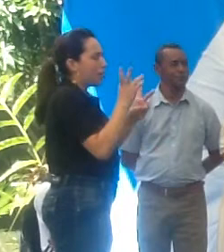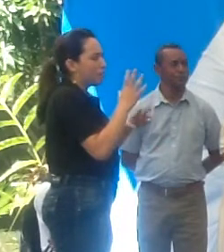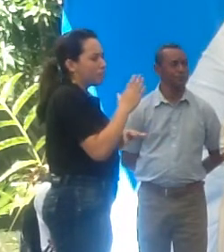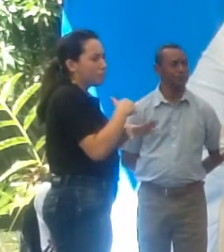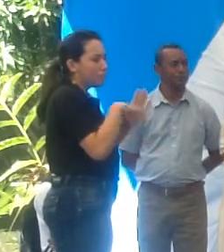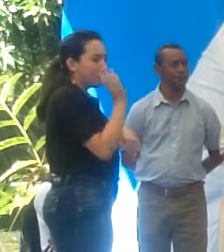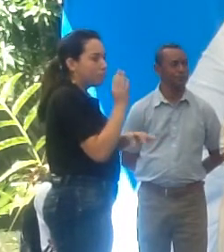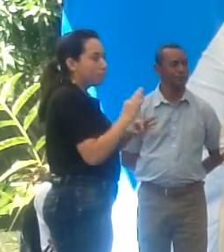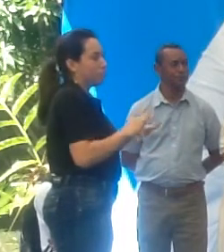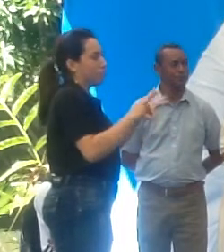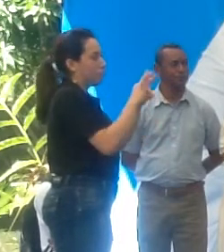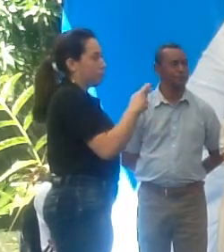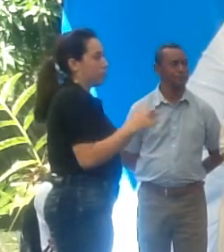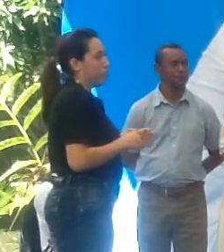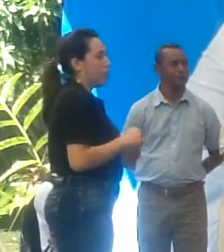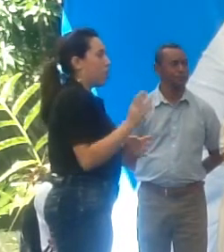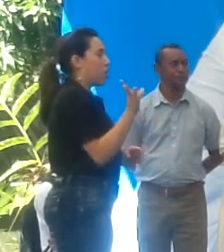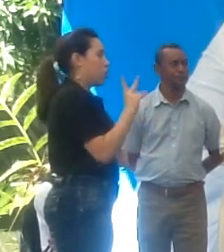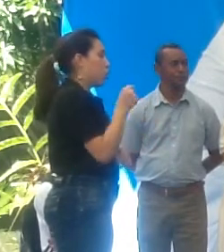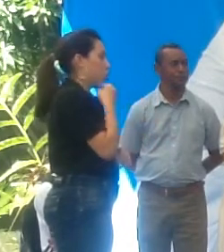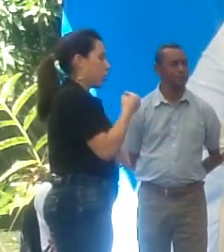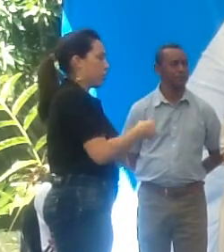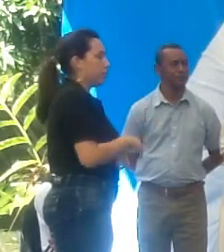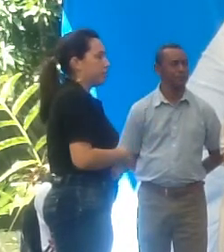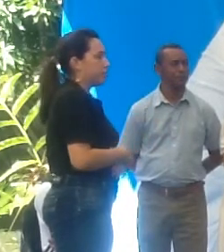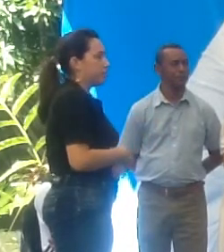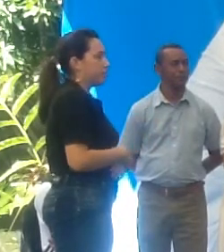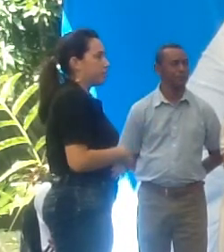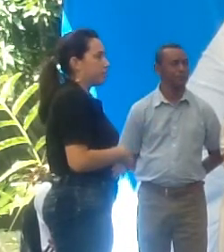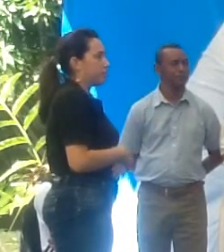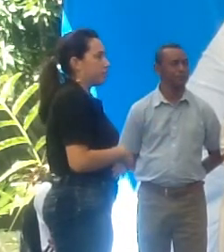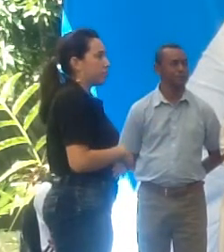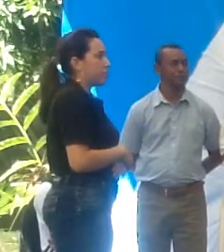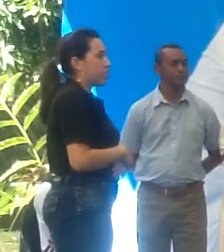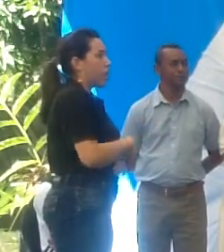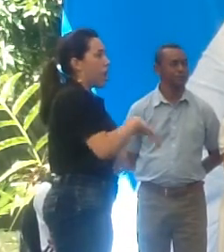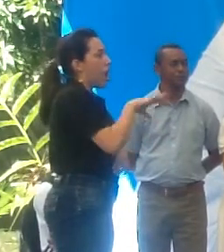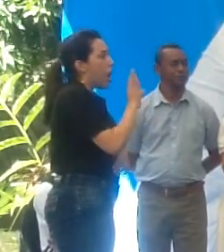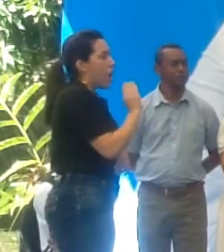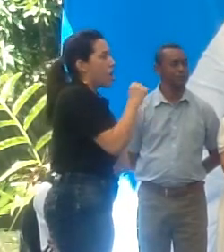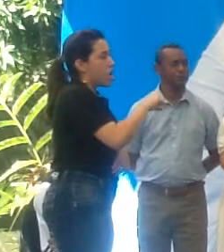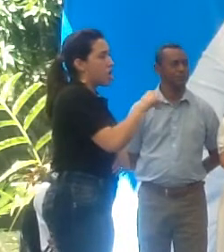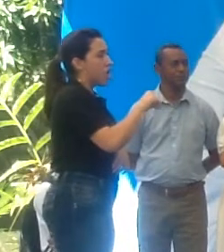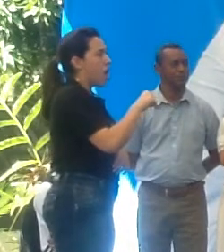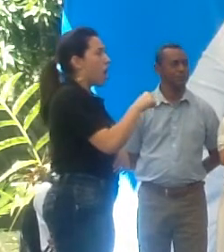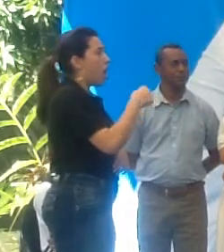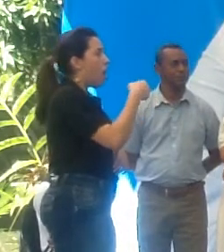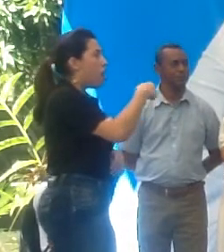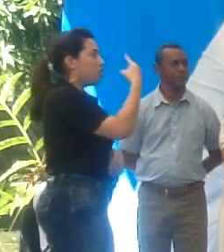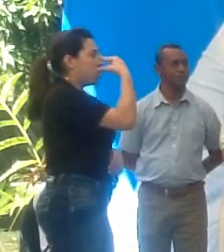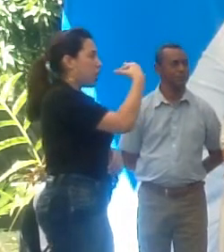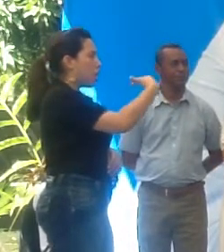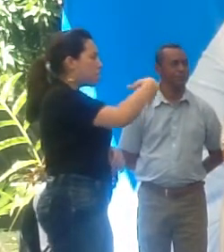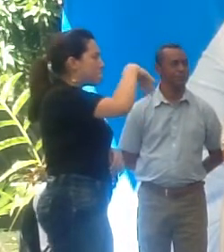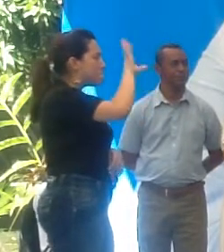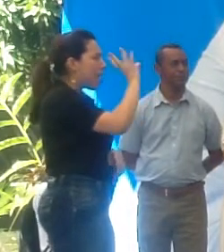A todos se nos llena la boca diciendo que la vocación de nuestra ciudad es el turismo.